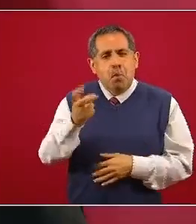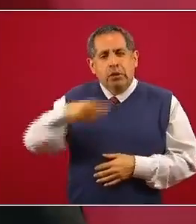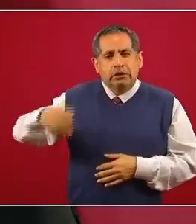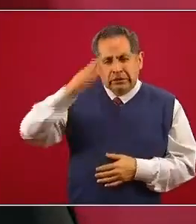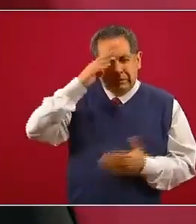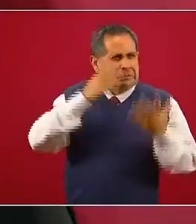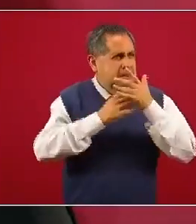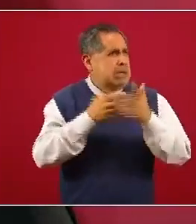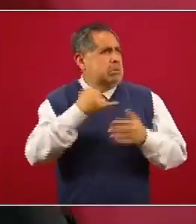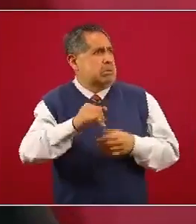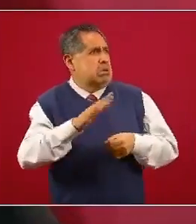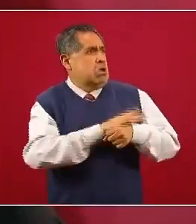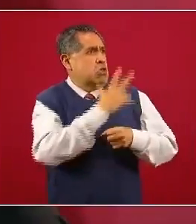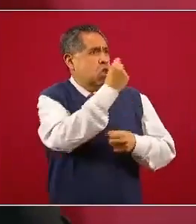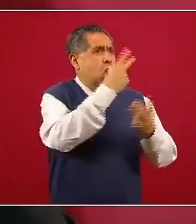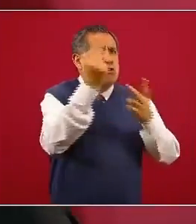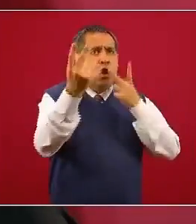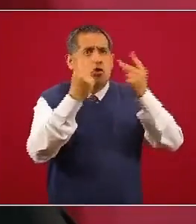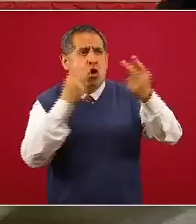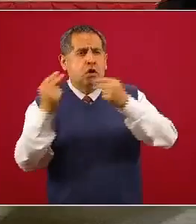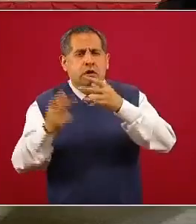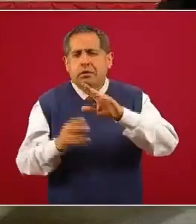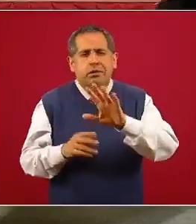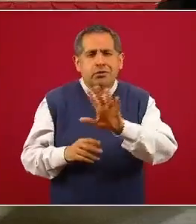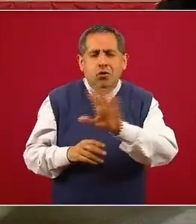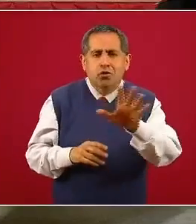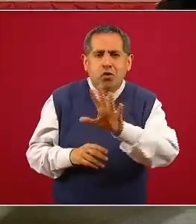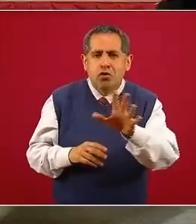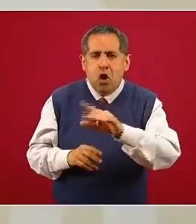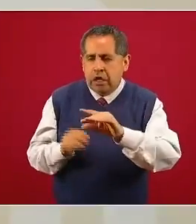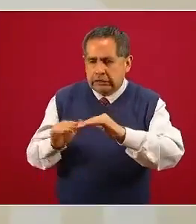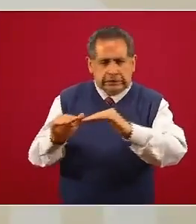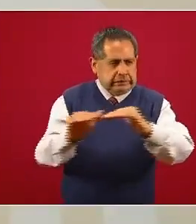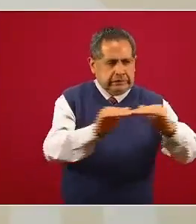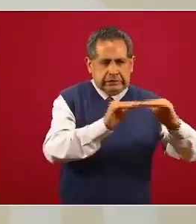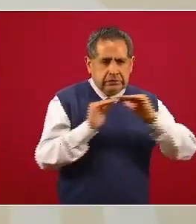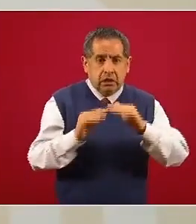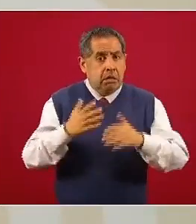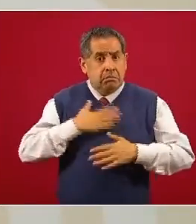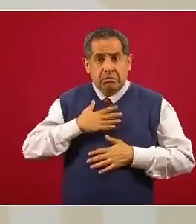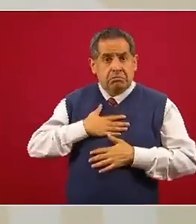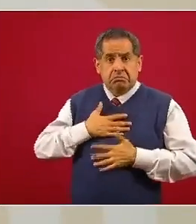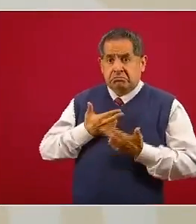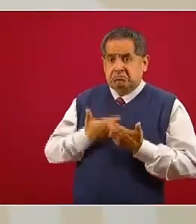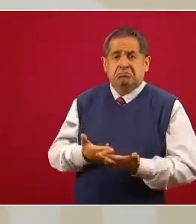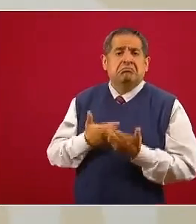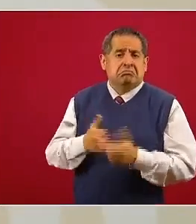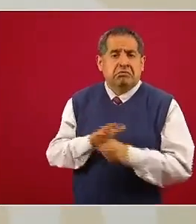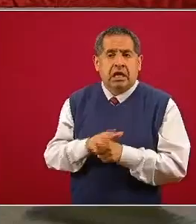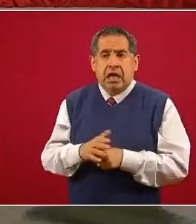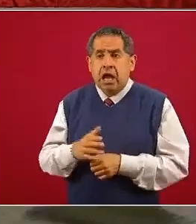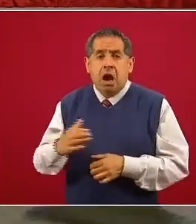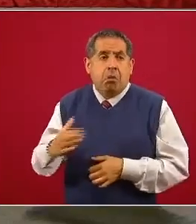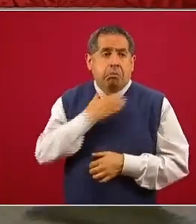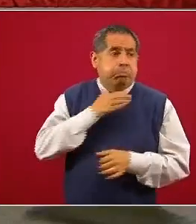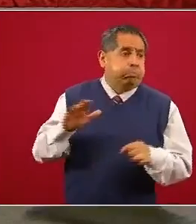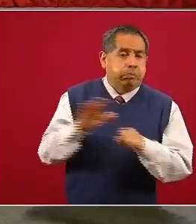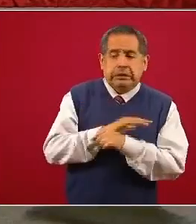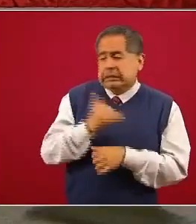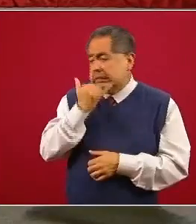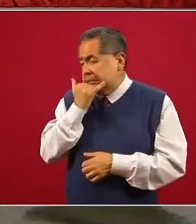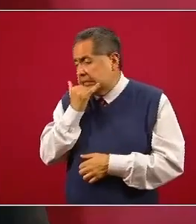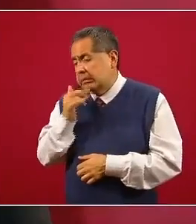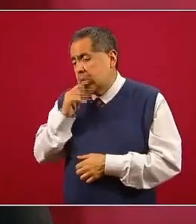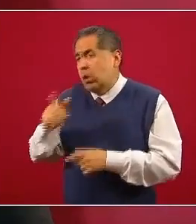de que me están bateando de un hospital a otro. Porque les repito, nosotros nunca saturamos nuestras camas. Nunca tuvimos que decirle a un paciente que